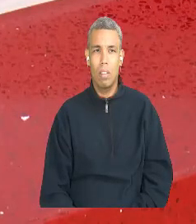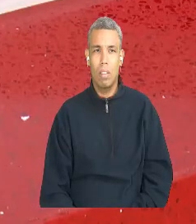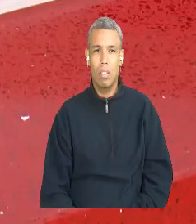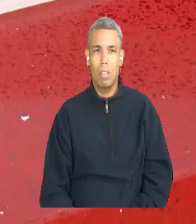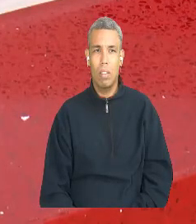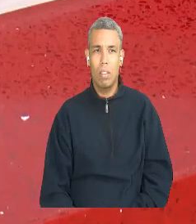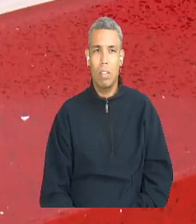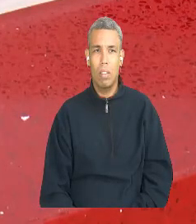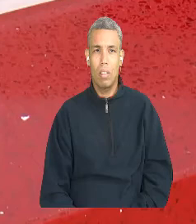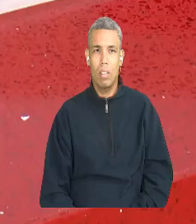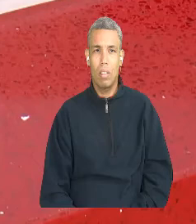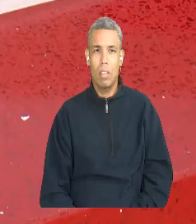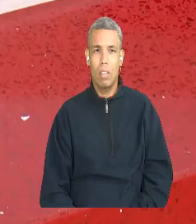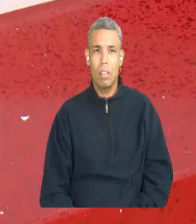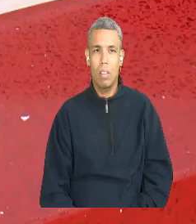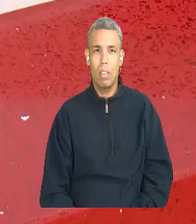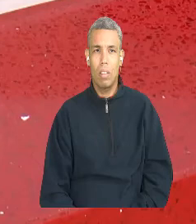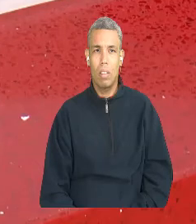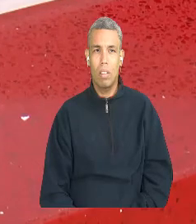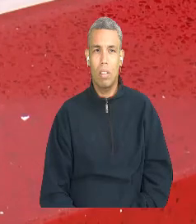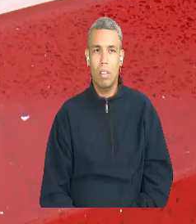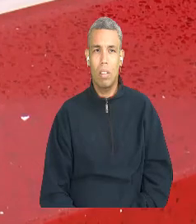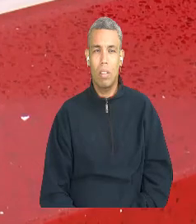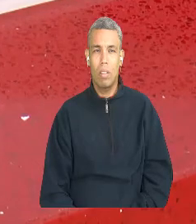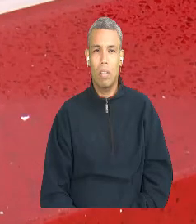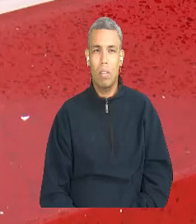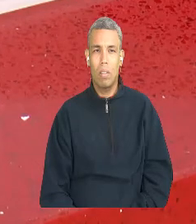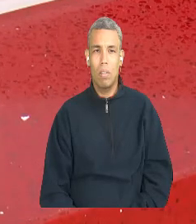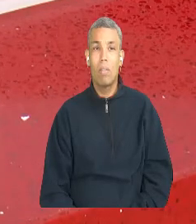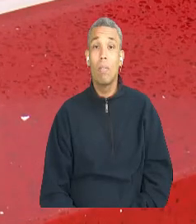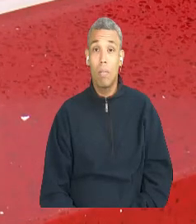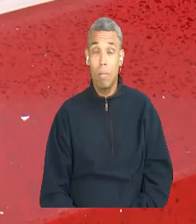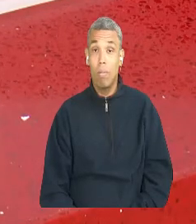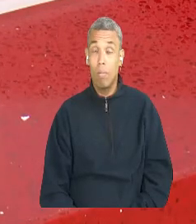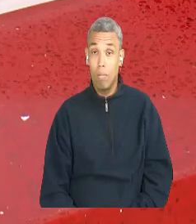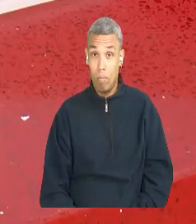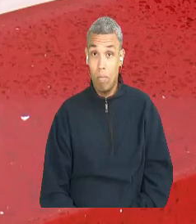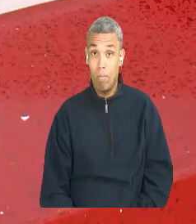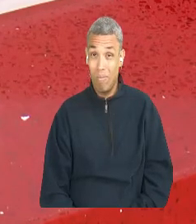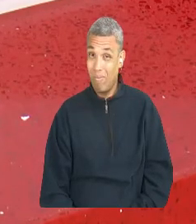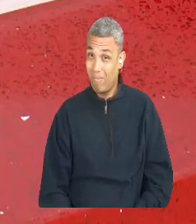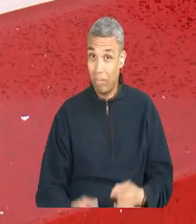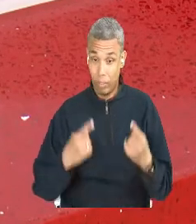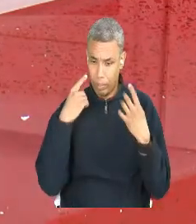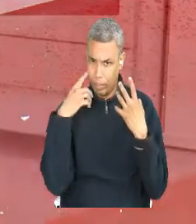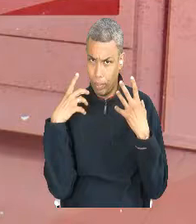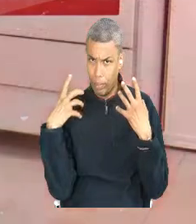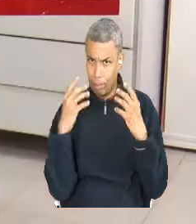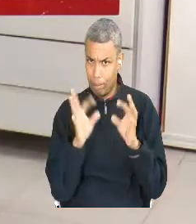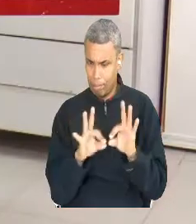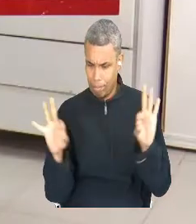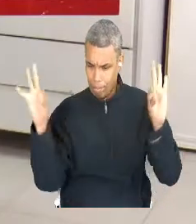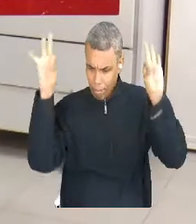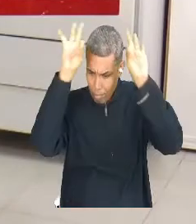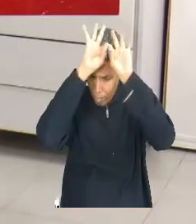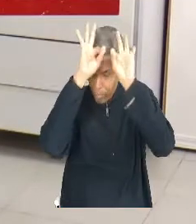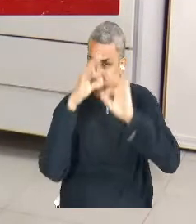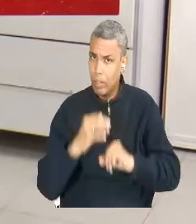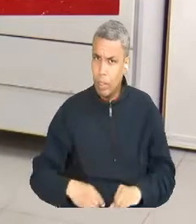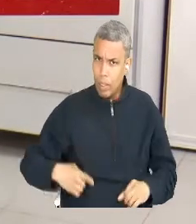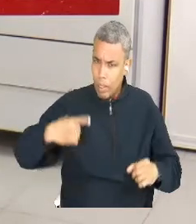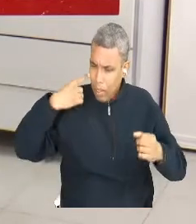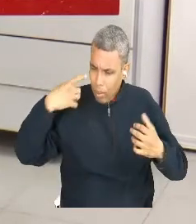para que todo pueda quedar de la mejor manera. Ante todo, las recetas son presentación, ¿no? Sí, claro, todo entra por los ojos. No, y estas son recetas que ya muchas amas de